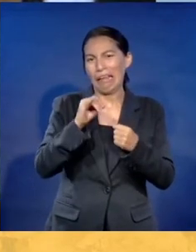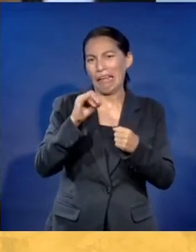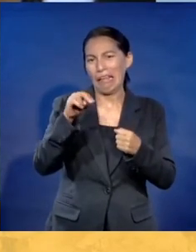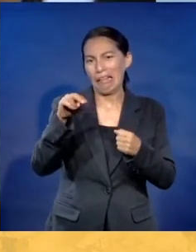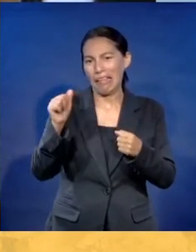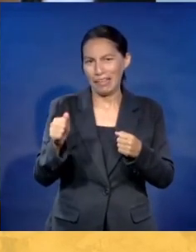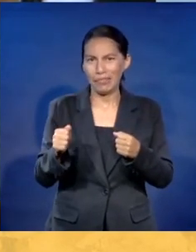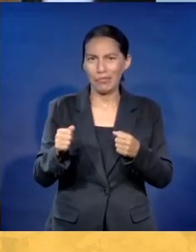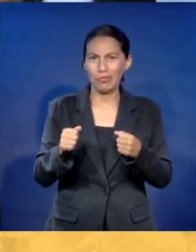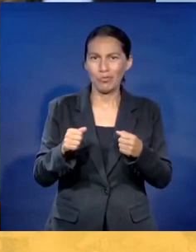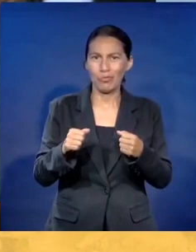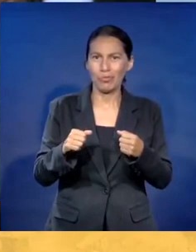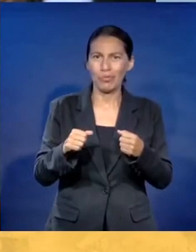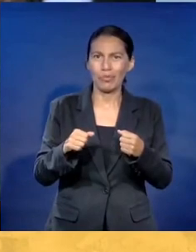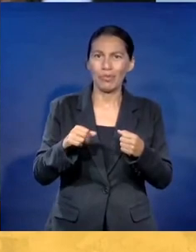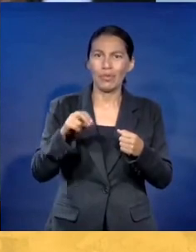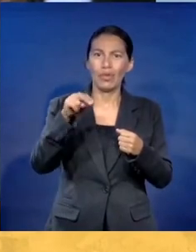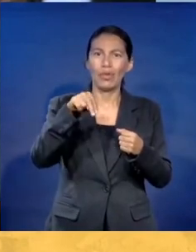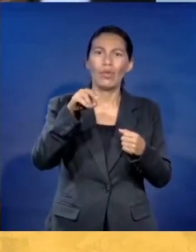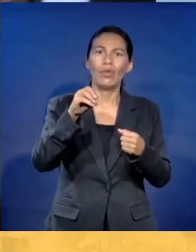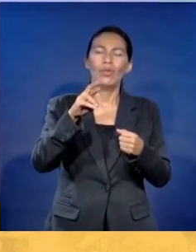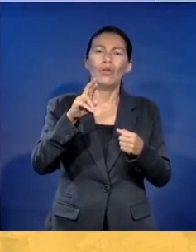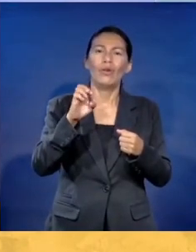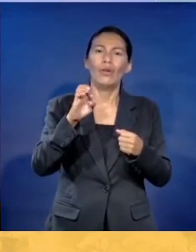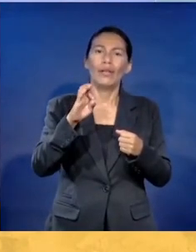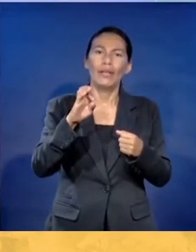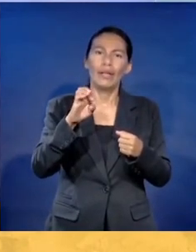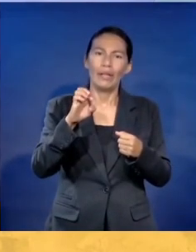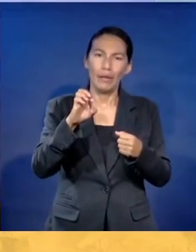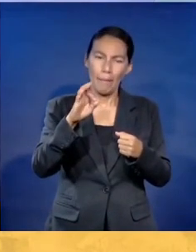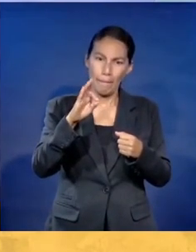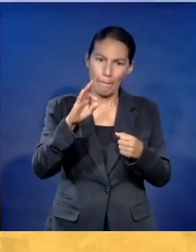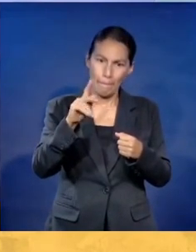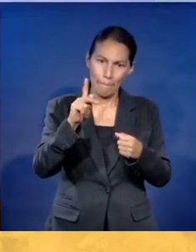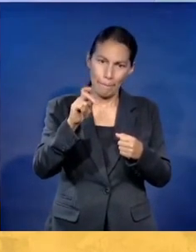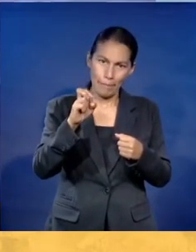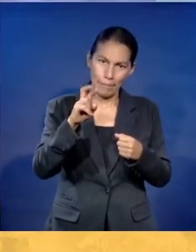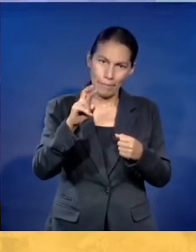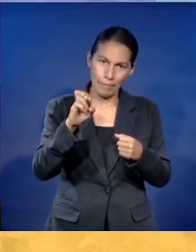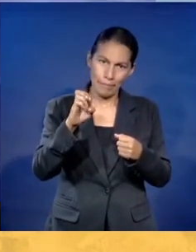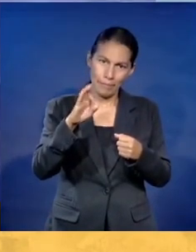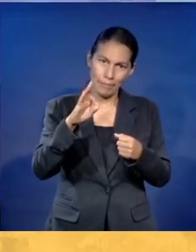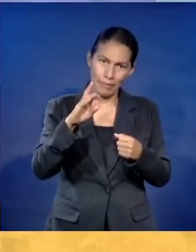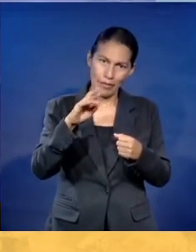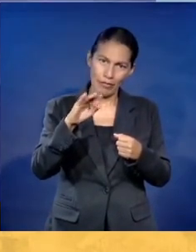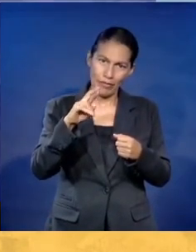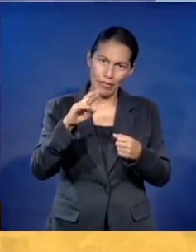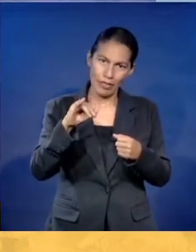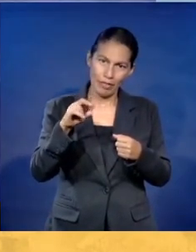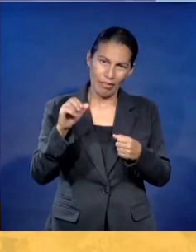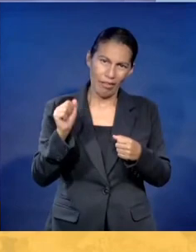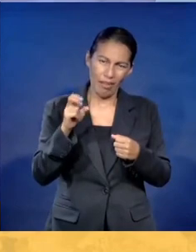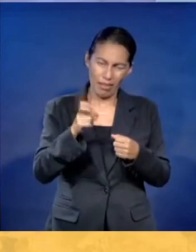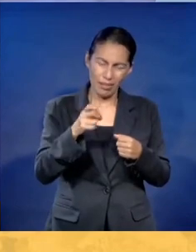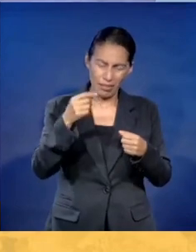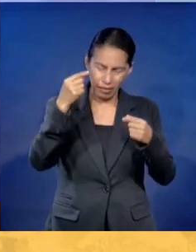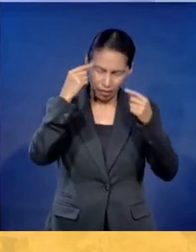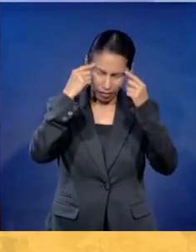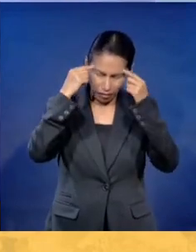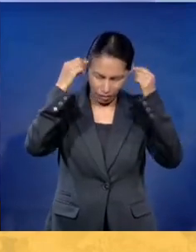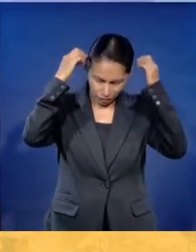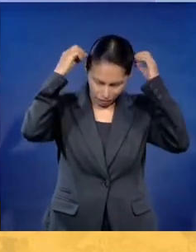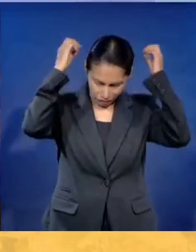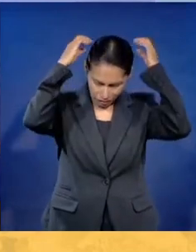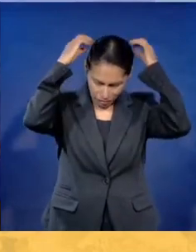como la norepinefrina esa sustancias actúan en una parte cerebral que